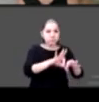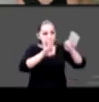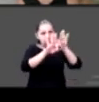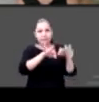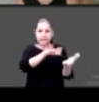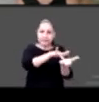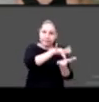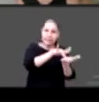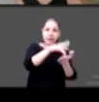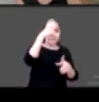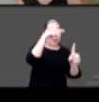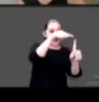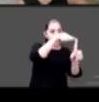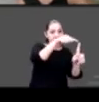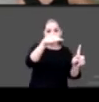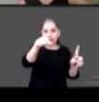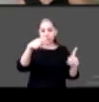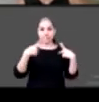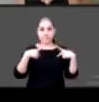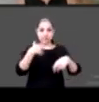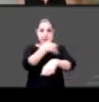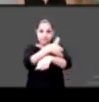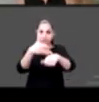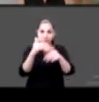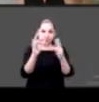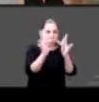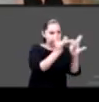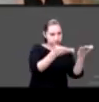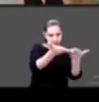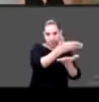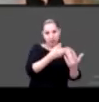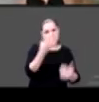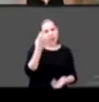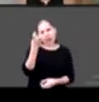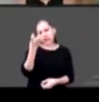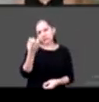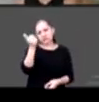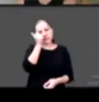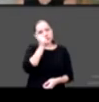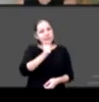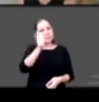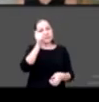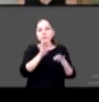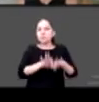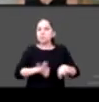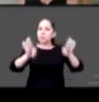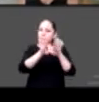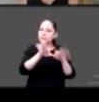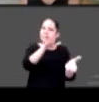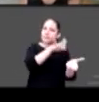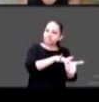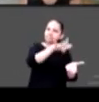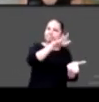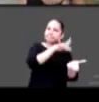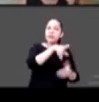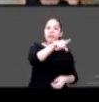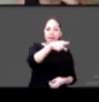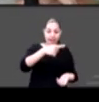familia y apoyar también mucho, y esto es lo que estamos haciendo, su salud mental. La próxima, por favor, y es la última.